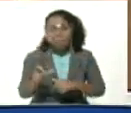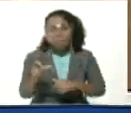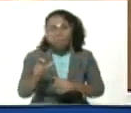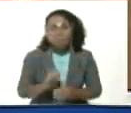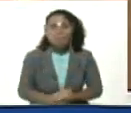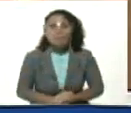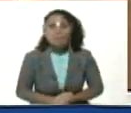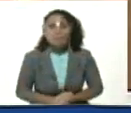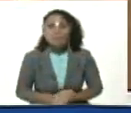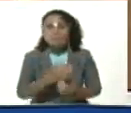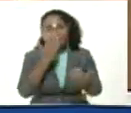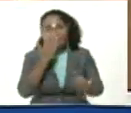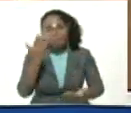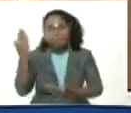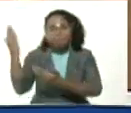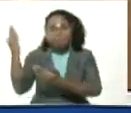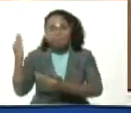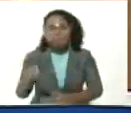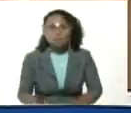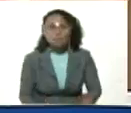Guzmán. Adelante, Mérida.